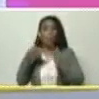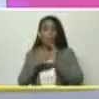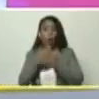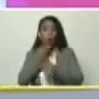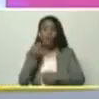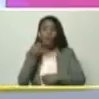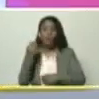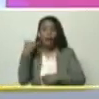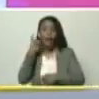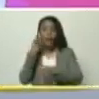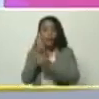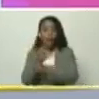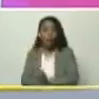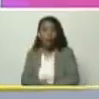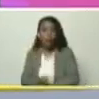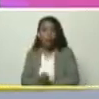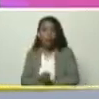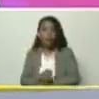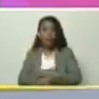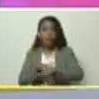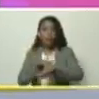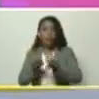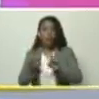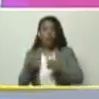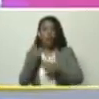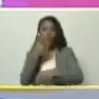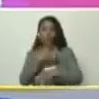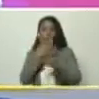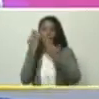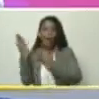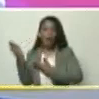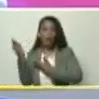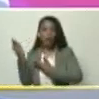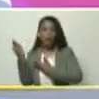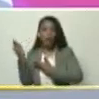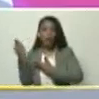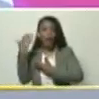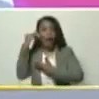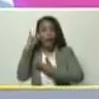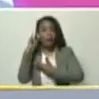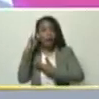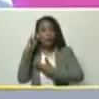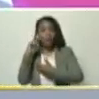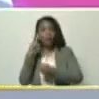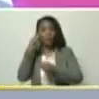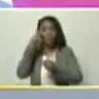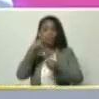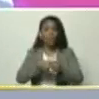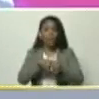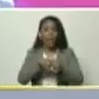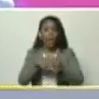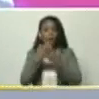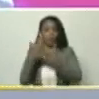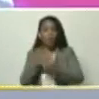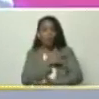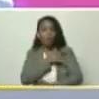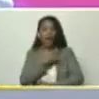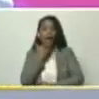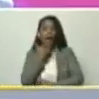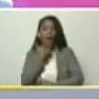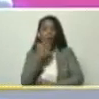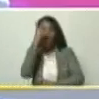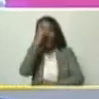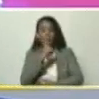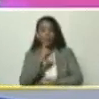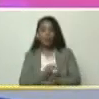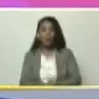jóvenes que está graduando Yelixe, cuántos de ellos son aspirantes a estudiar en la universidad que tienen algún tipo de